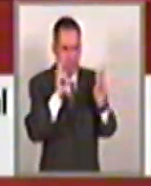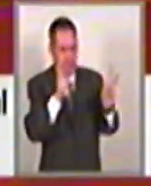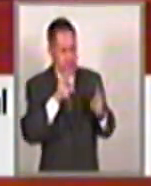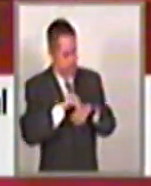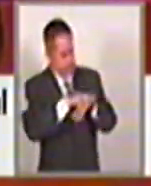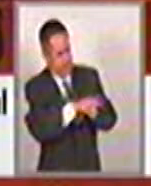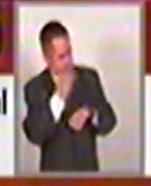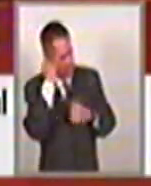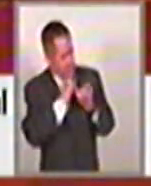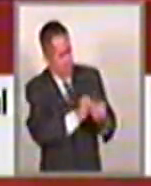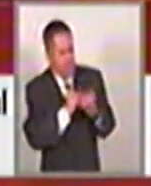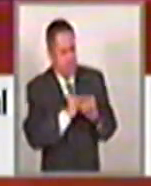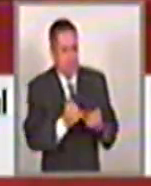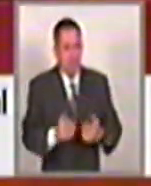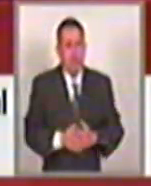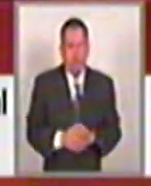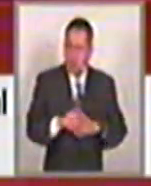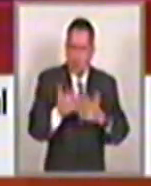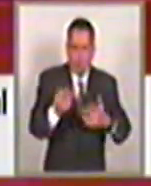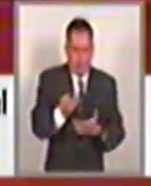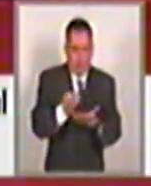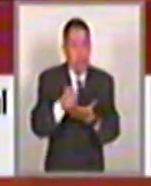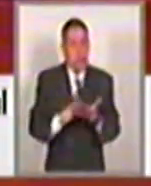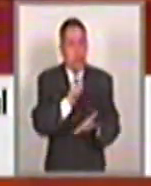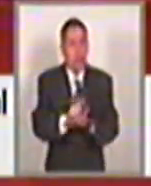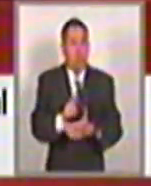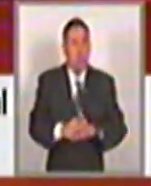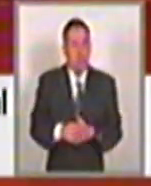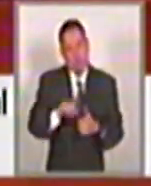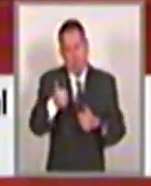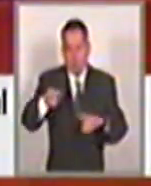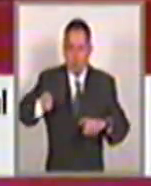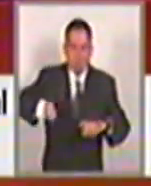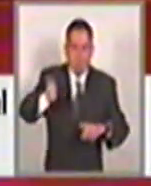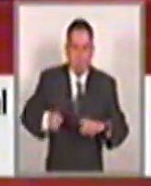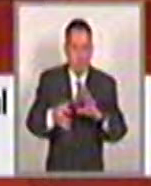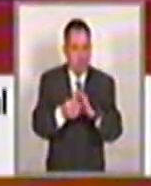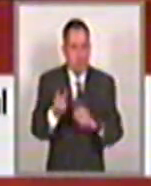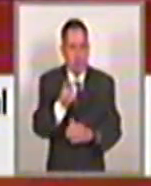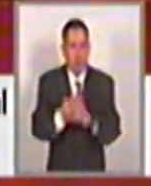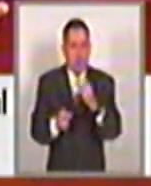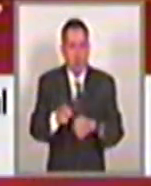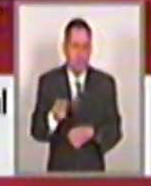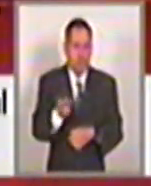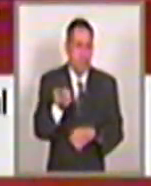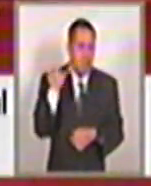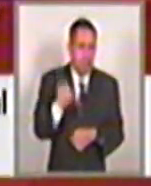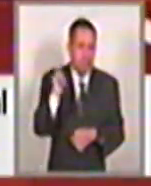específico. Entonces, bueno, esta ley y la sentencia resultan absolutamente